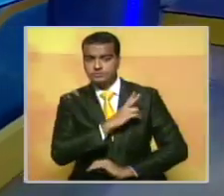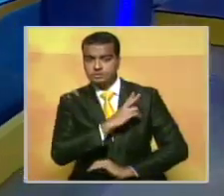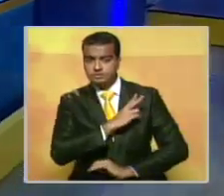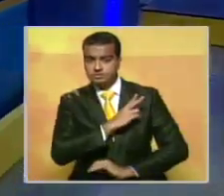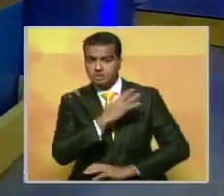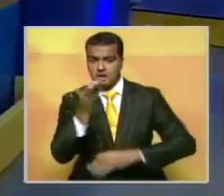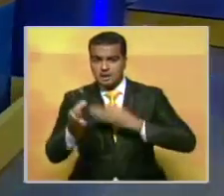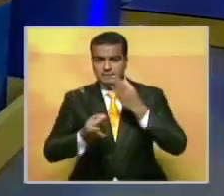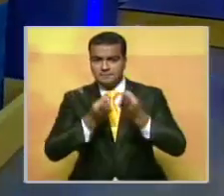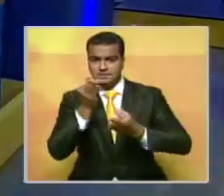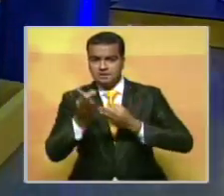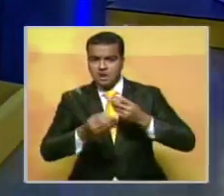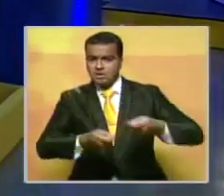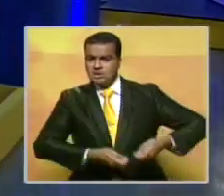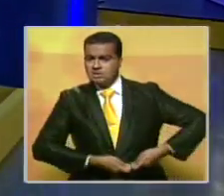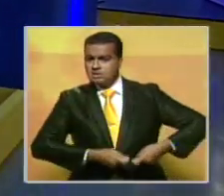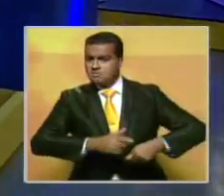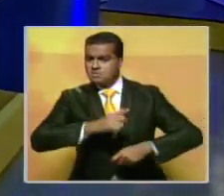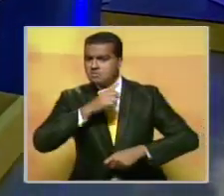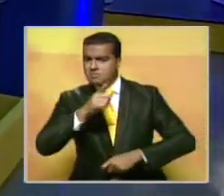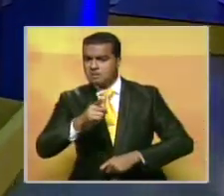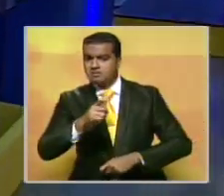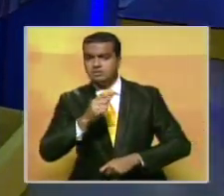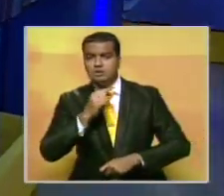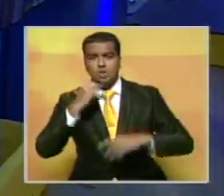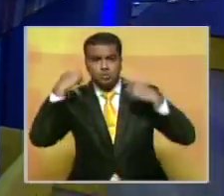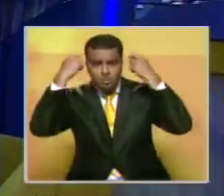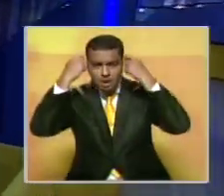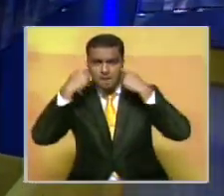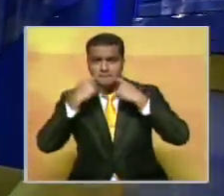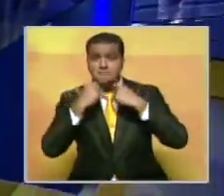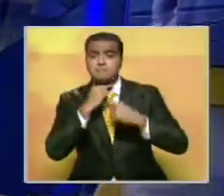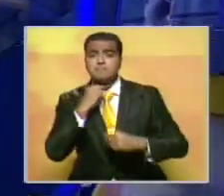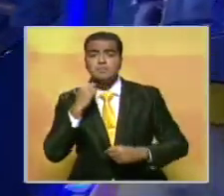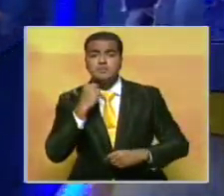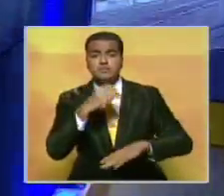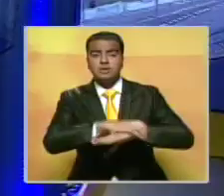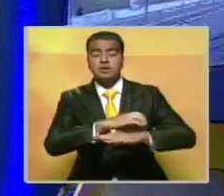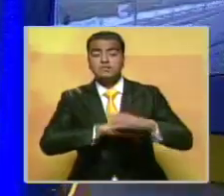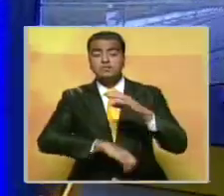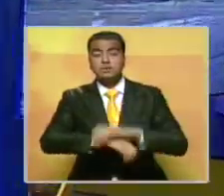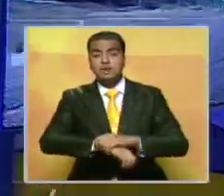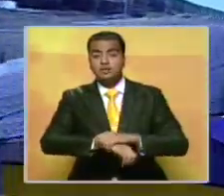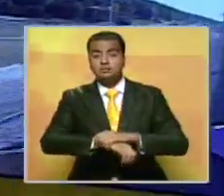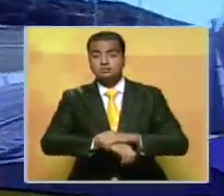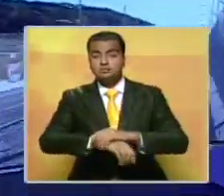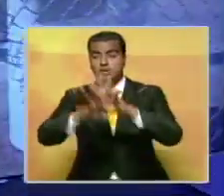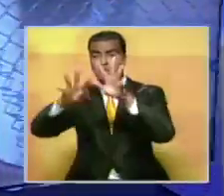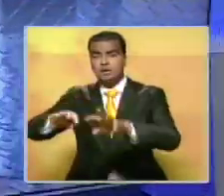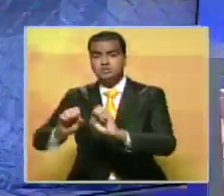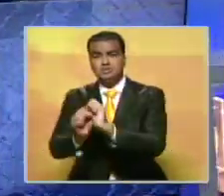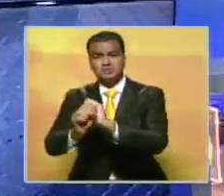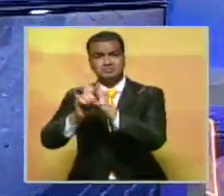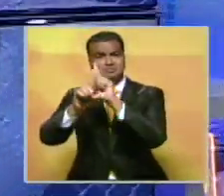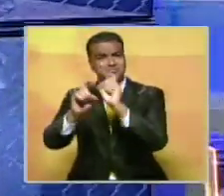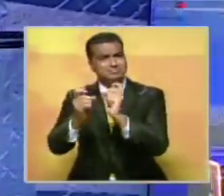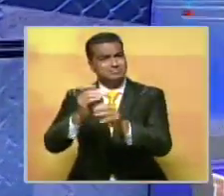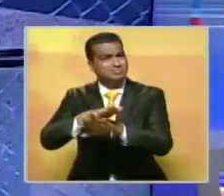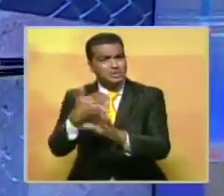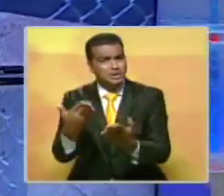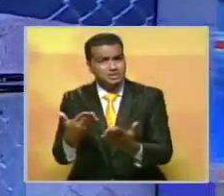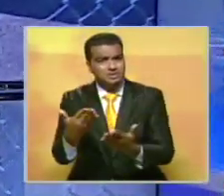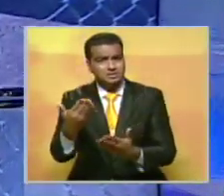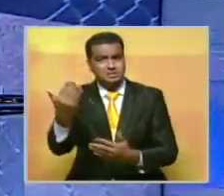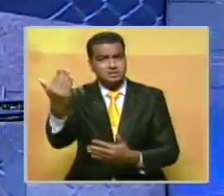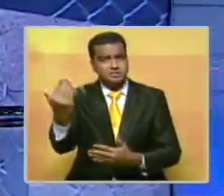Venevisión, tentada por el mal, una monja fue capturada y posteriormente encarcelada. ¿Por qué? Lo